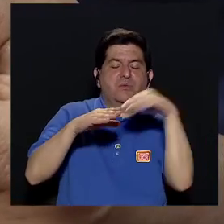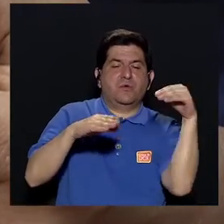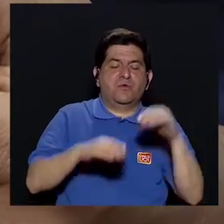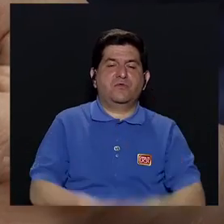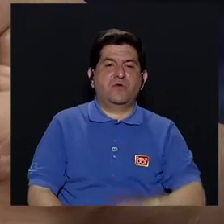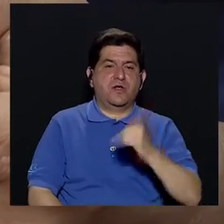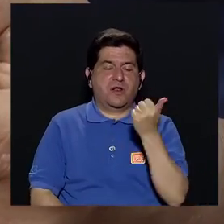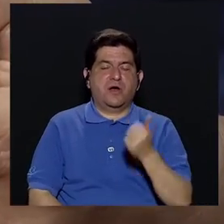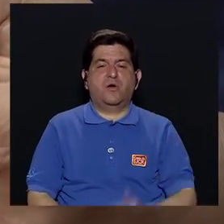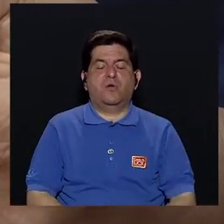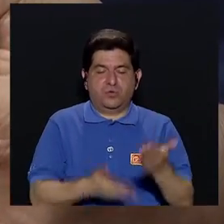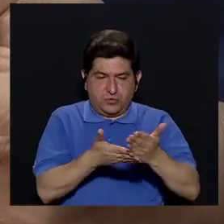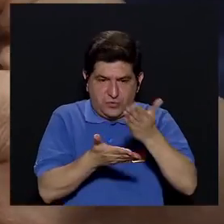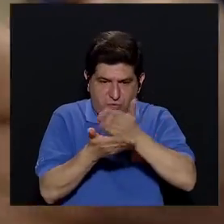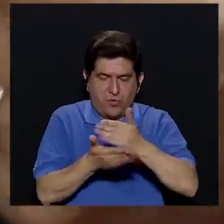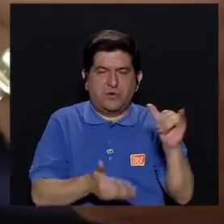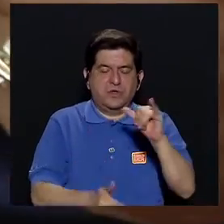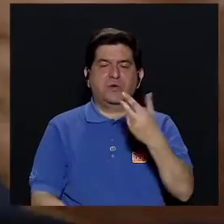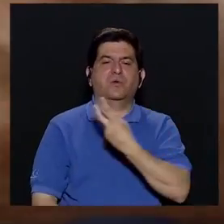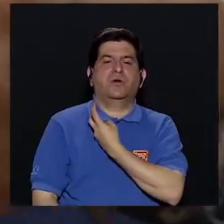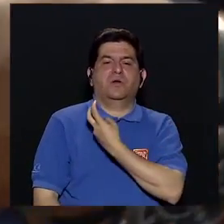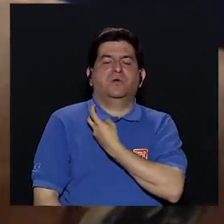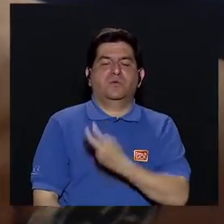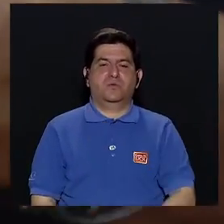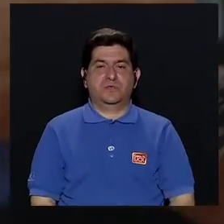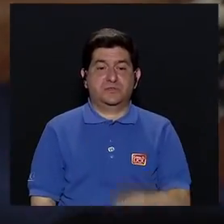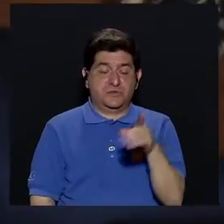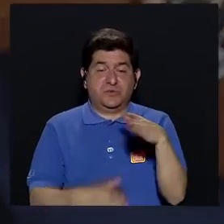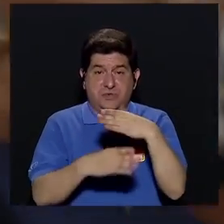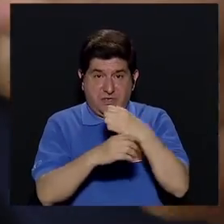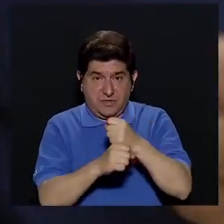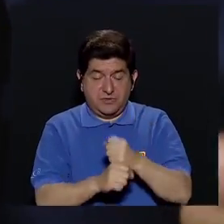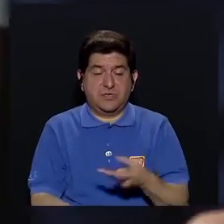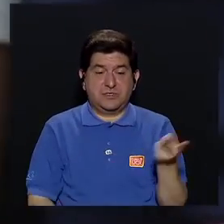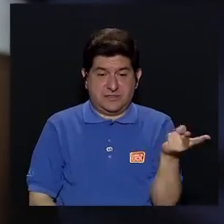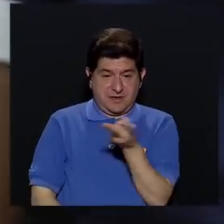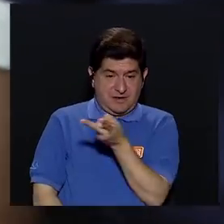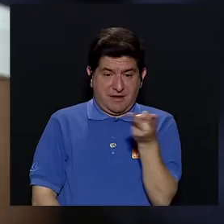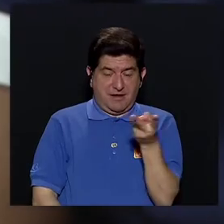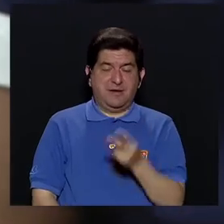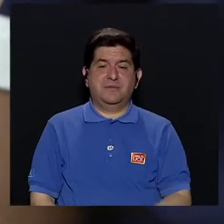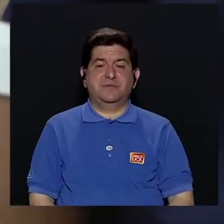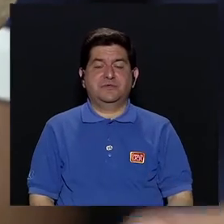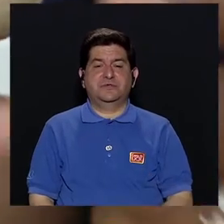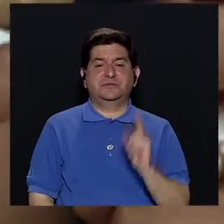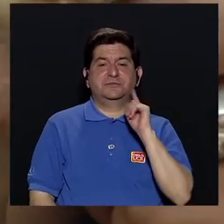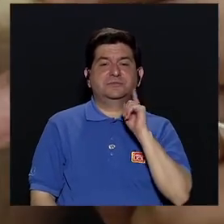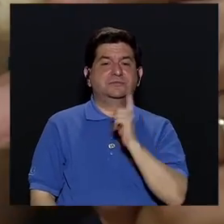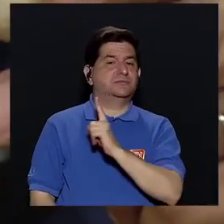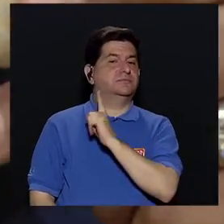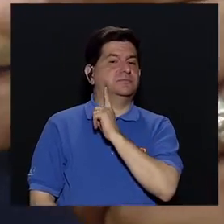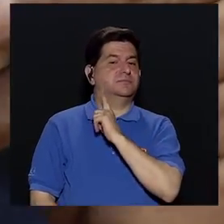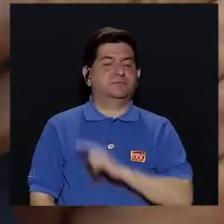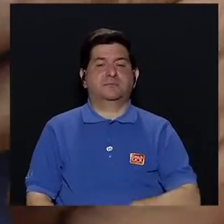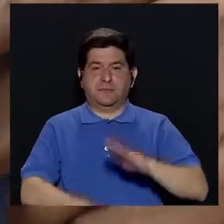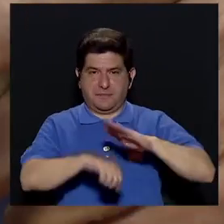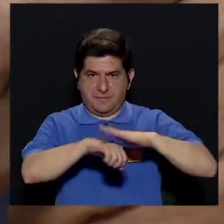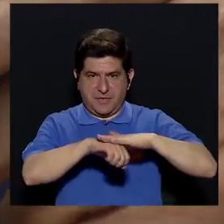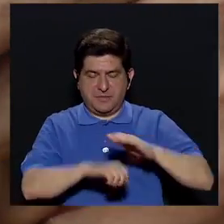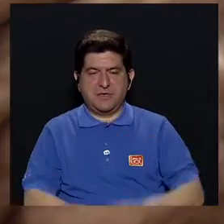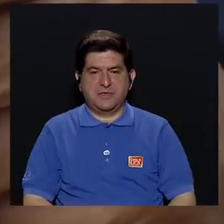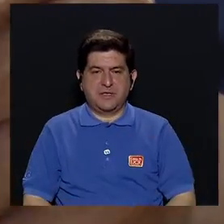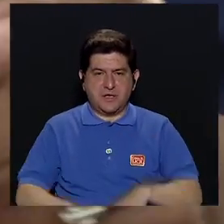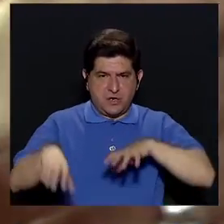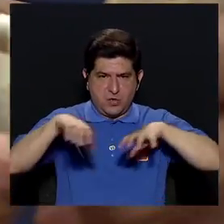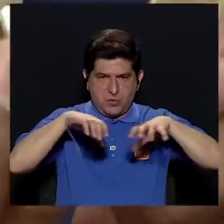afuera, otro corte en el hueso. Esto se hace a ambos lados y va a permitir luego